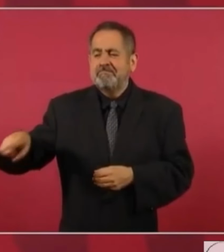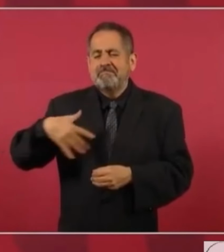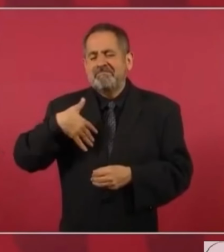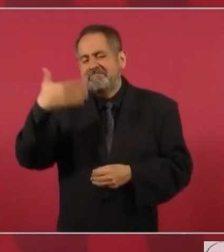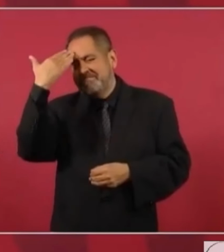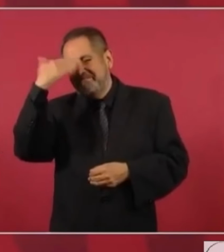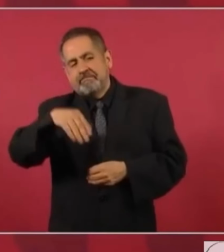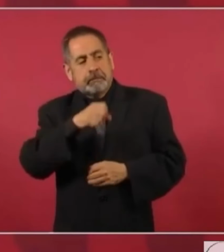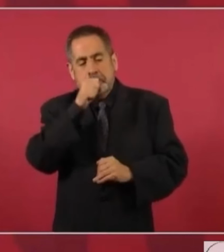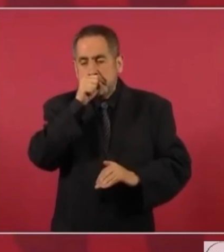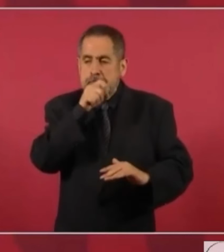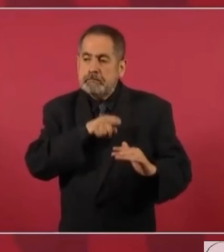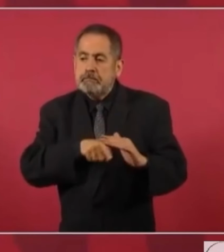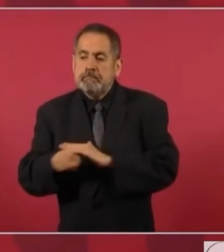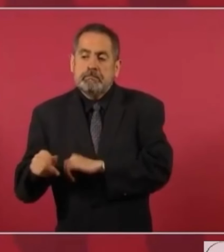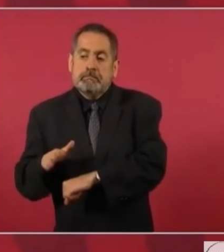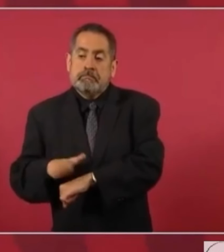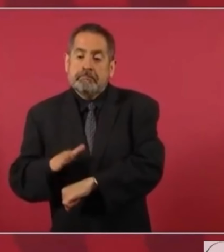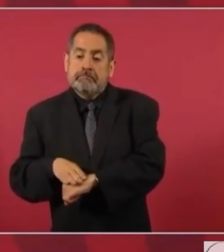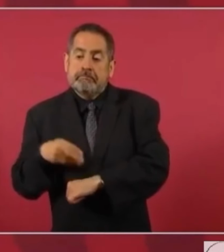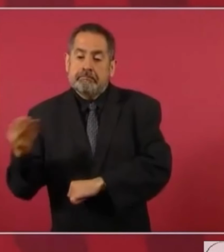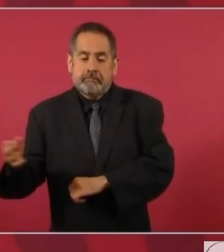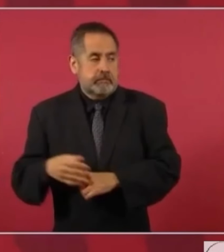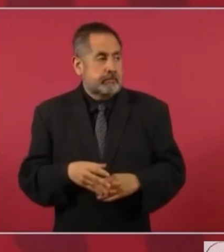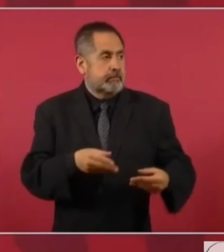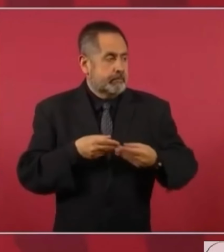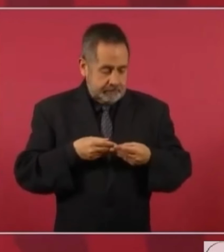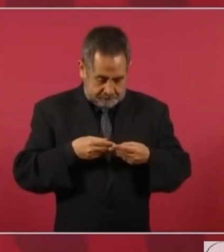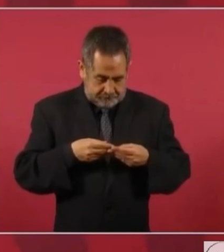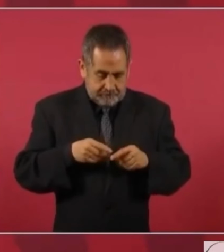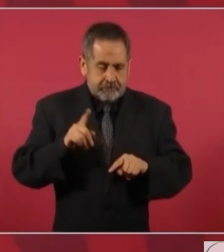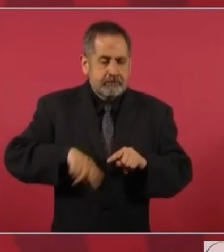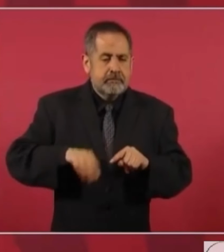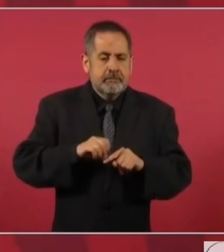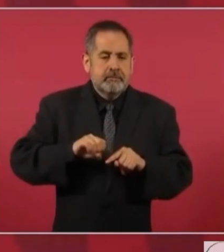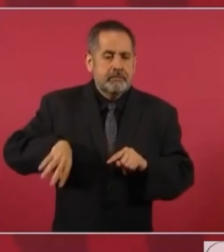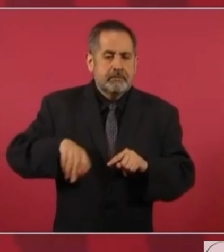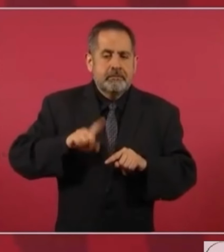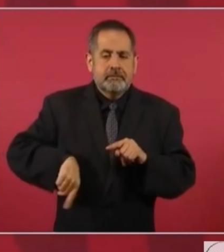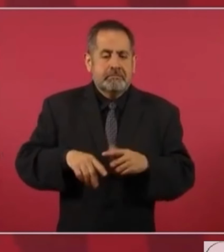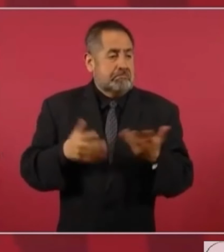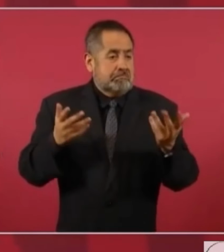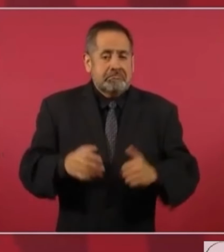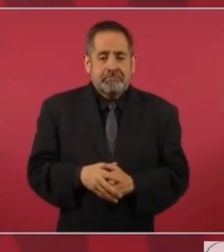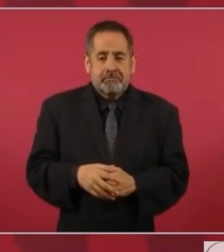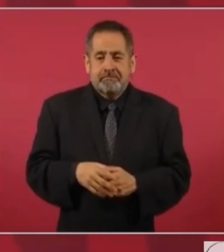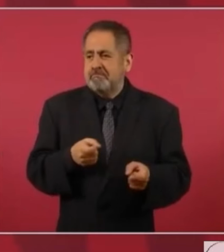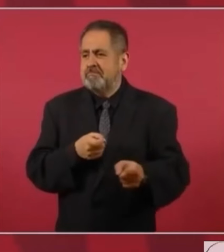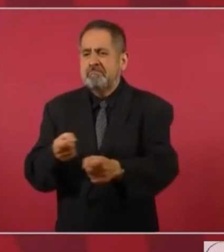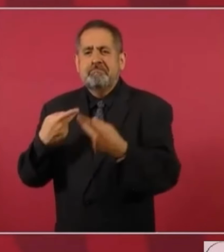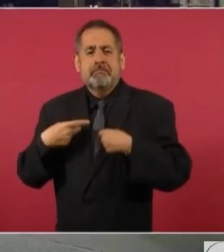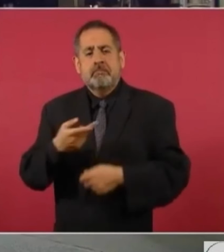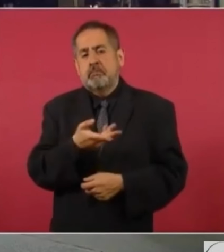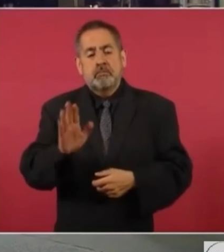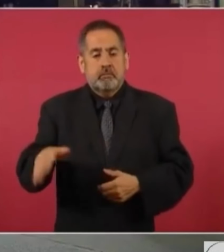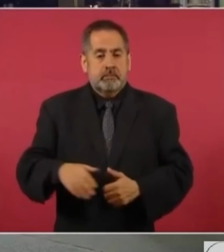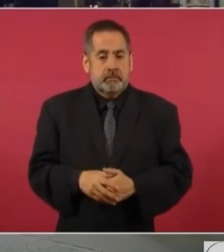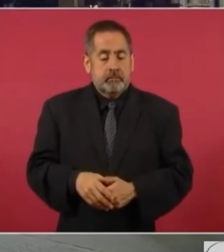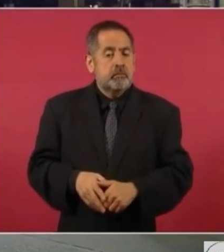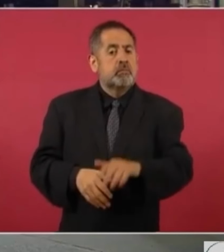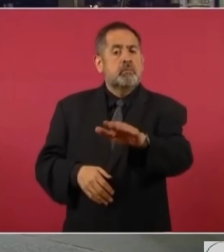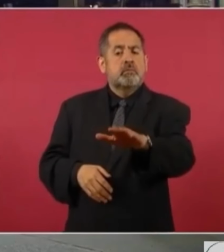y lamentablemente utilizaron esas armas para asesinar a personas. De hecho, el secretario de Gobernación en estos